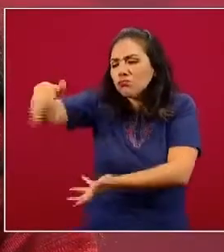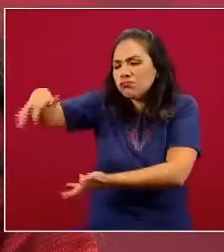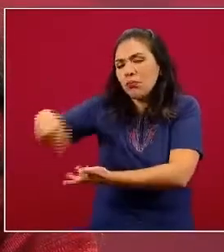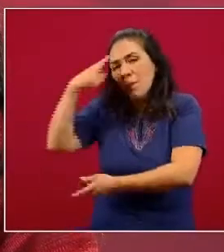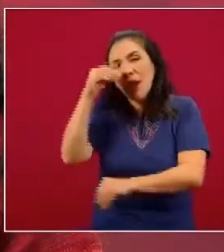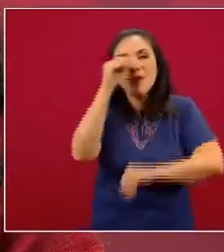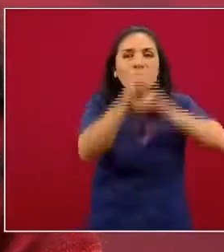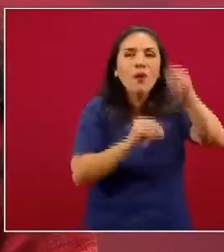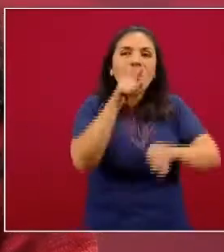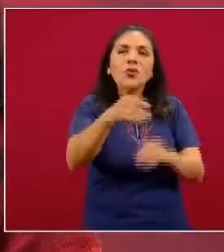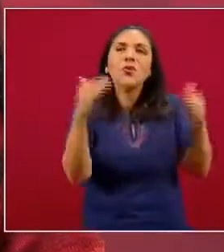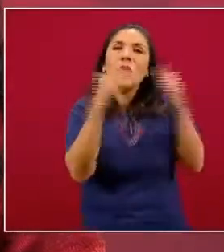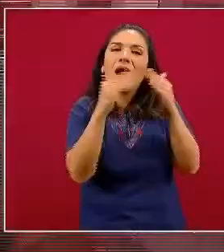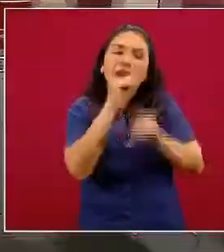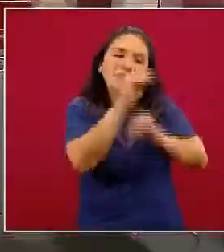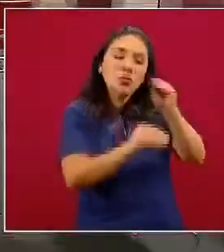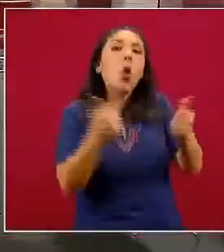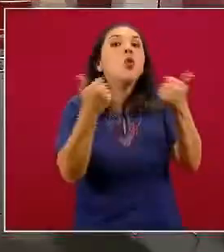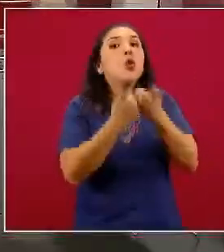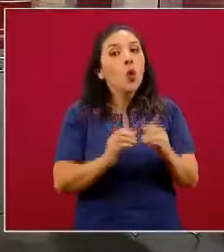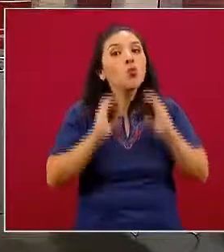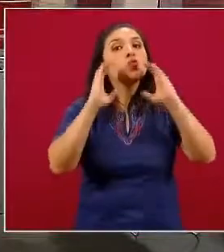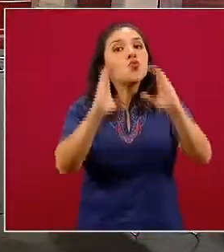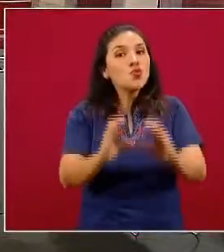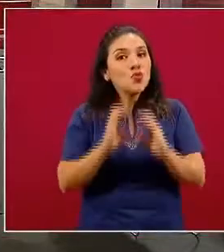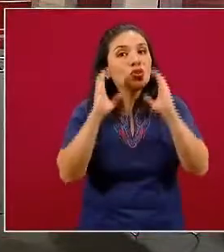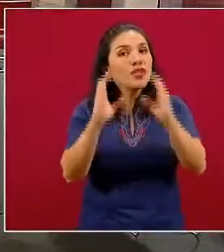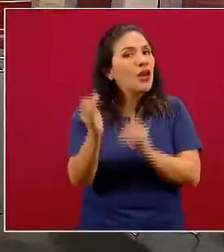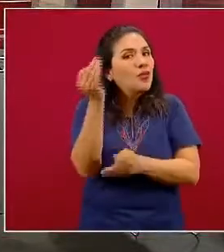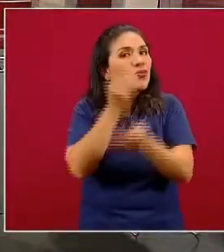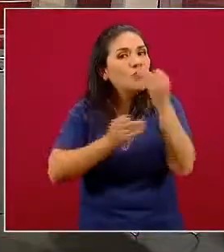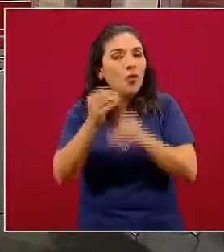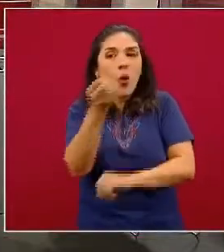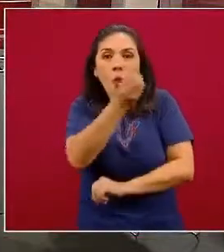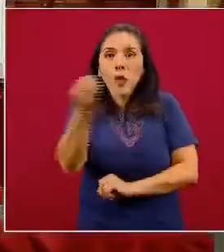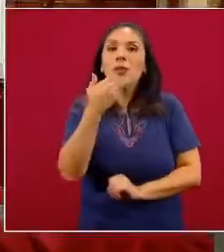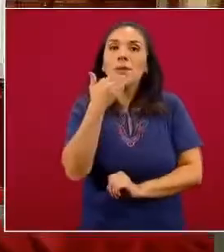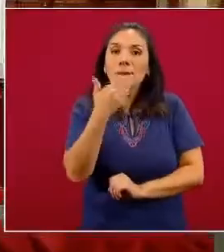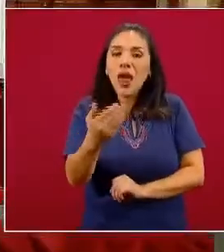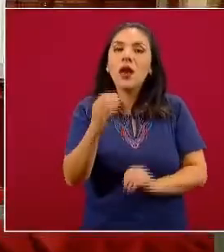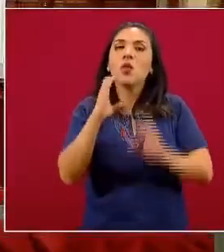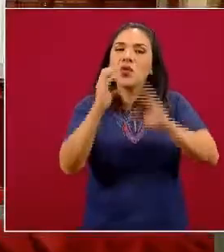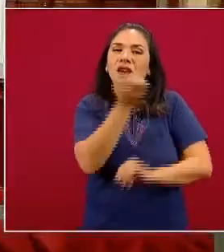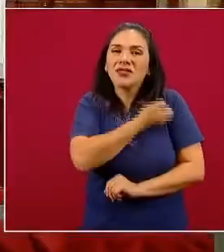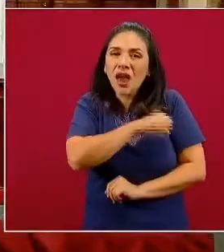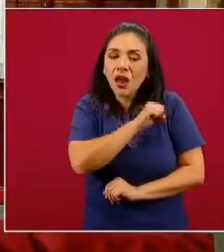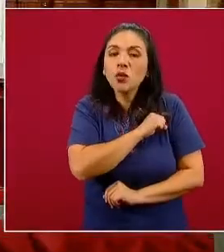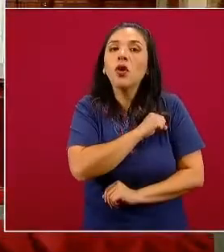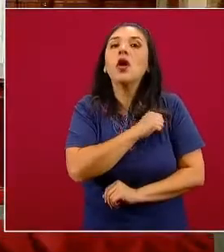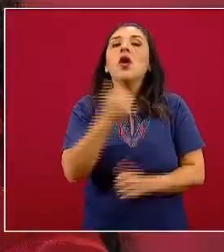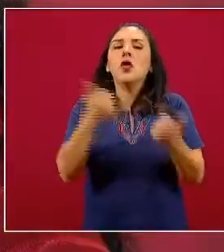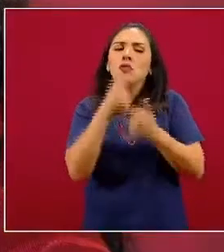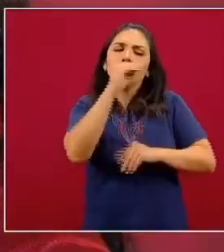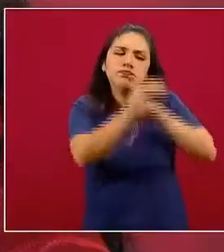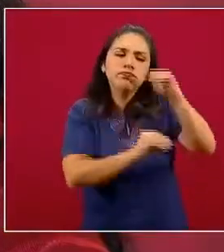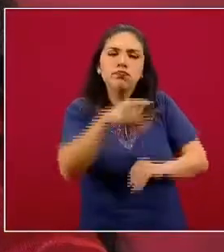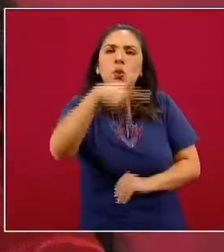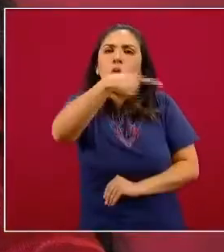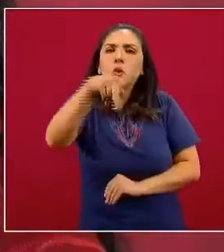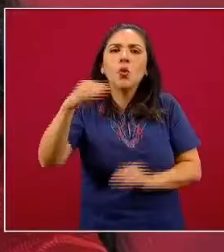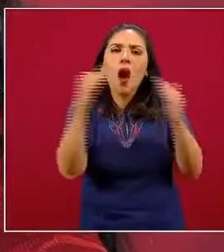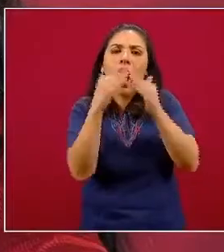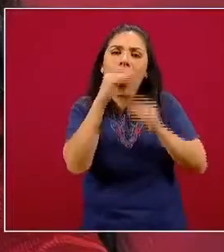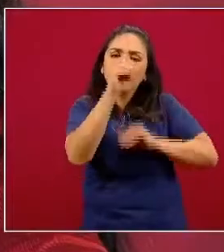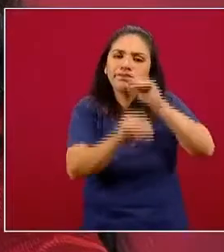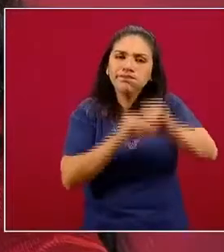su ofrenda con todas las precauciones, con todos los protocolos sanitarios y montar su propia ofrenda. En